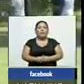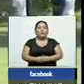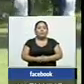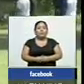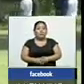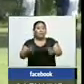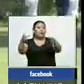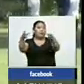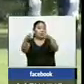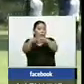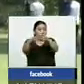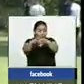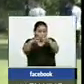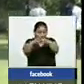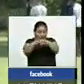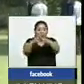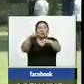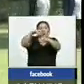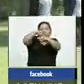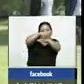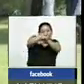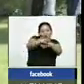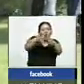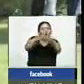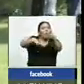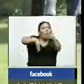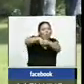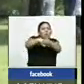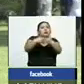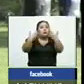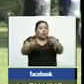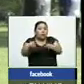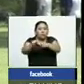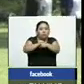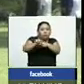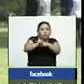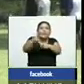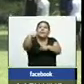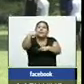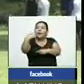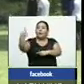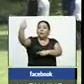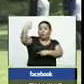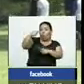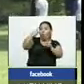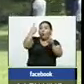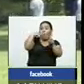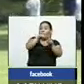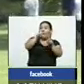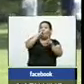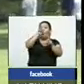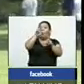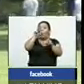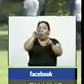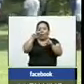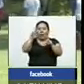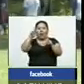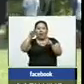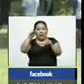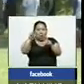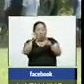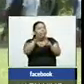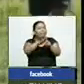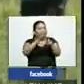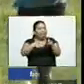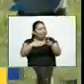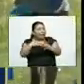Los jugadores de Asociación Deportiva Chalatenango ya entrenan bajo las órdenes de Juan Ramón Sánchez. Los duros del norte tienen grandes